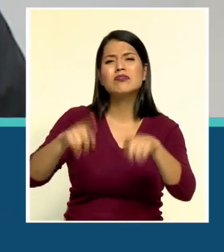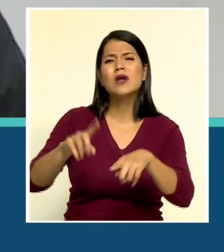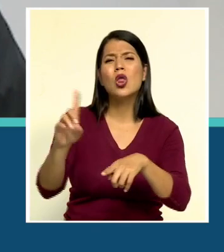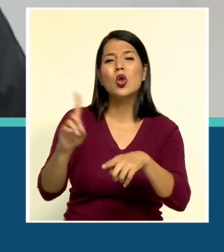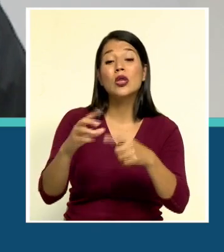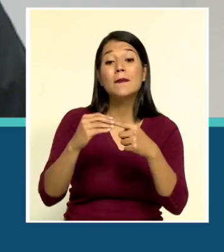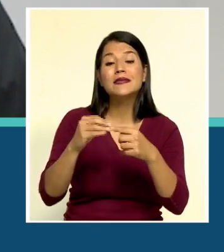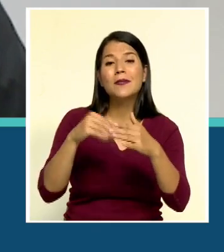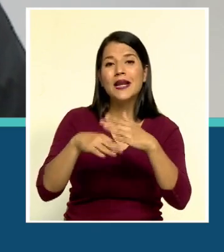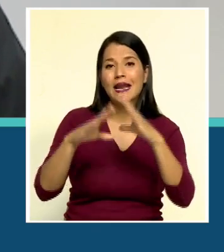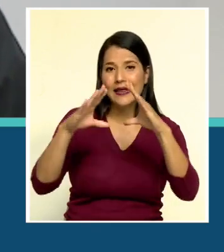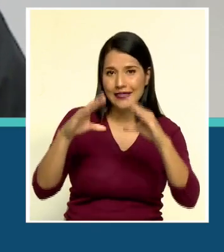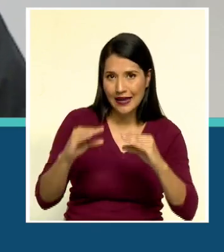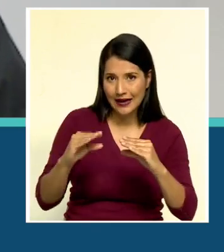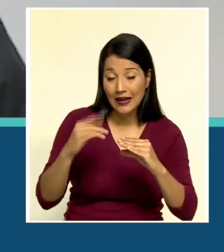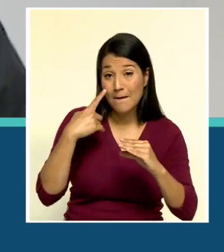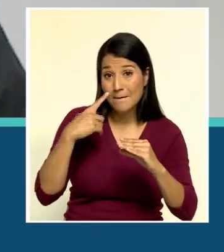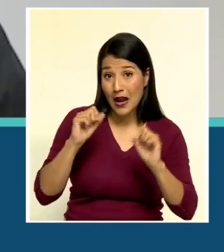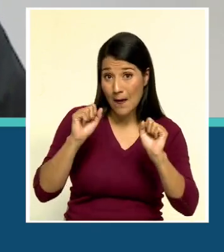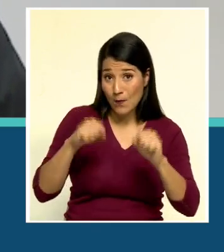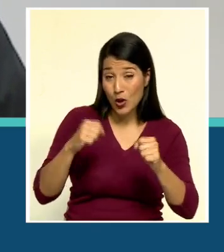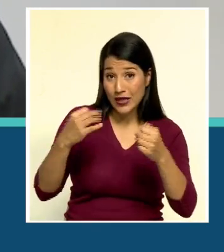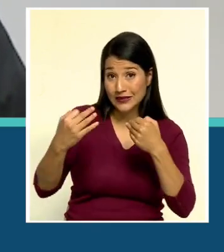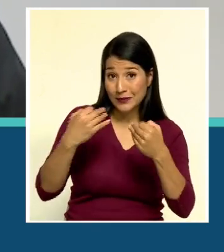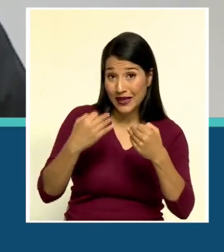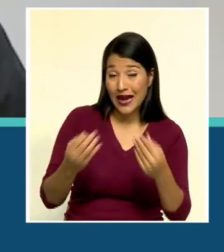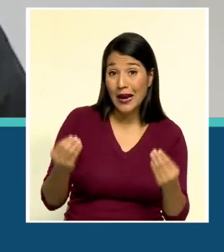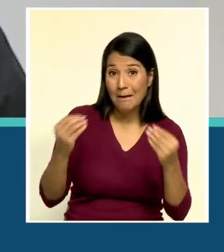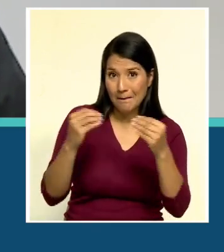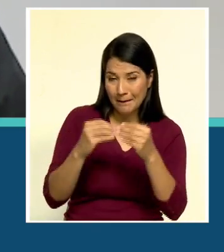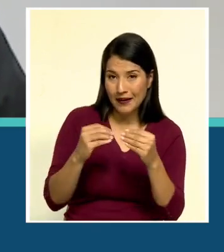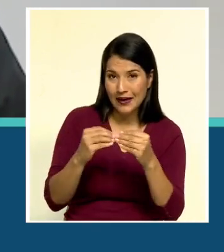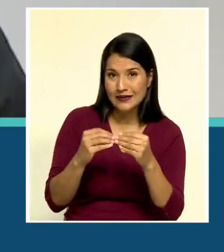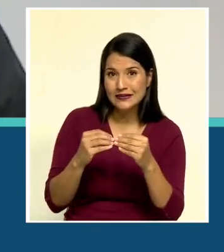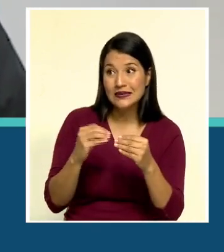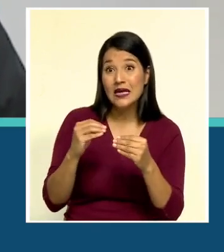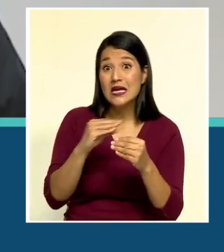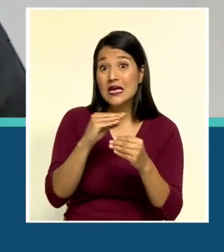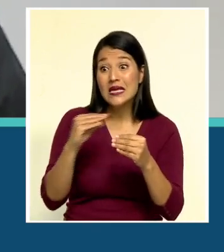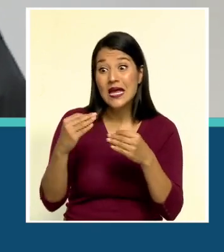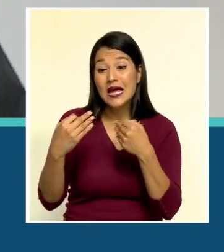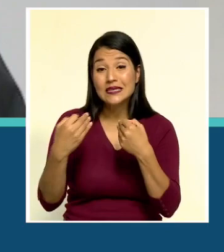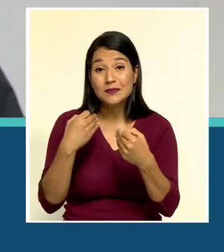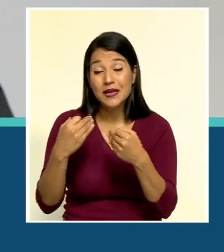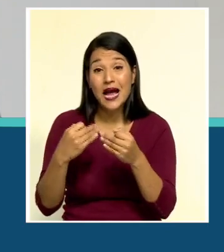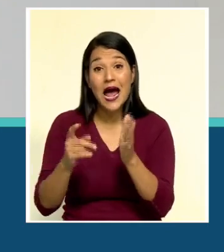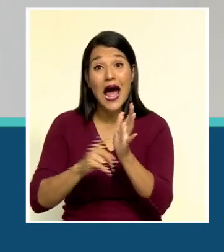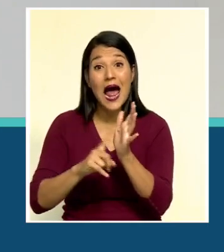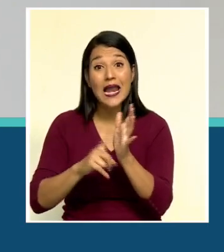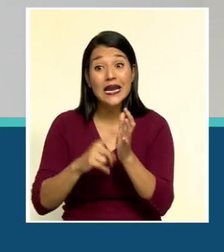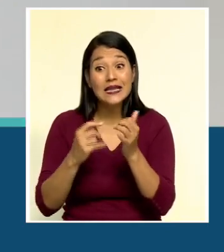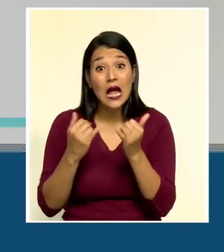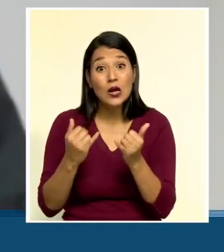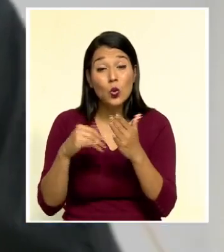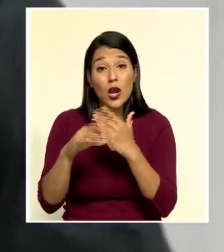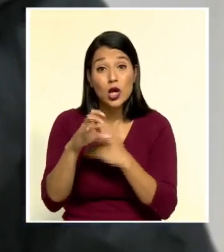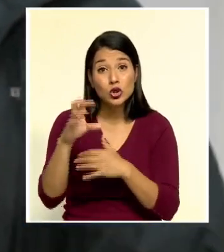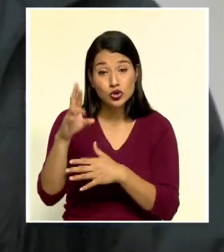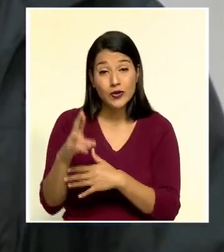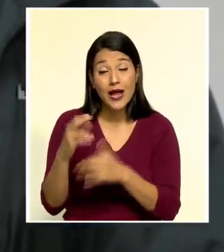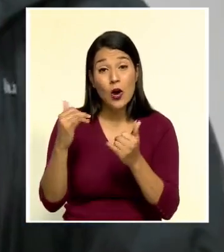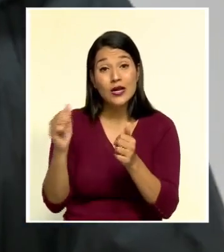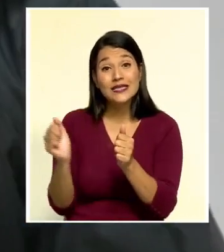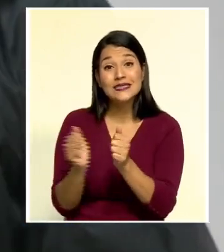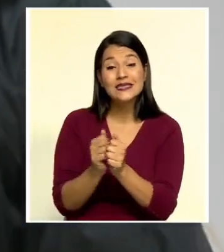las tardes. Y para ampliarnos de la atención que se da y de las alertas que se mantienen en este momento en el país, nos encontramos con don Sigifredo